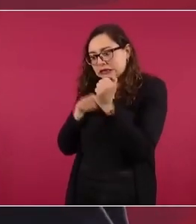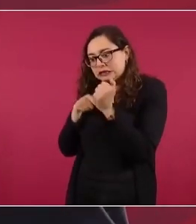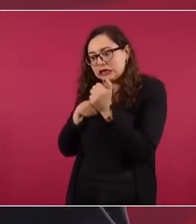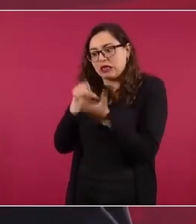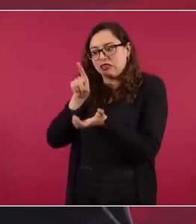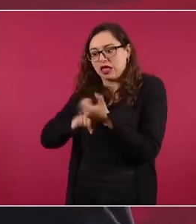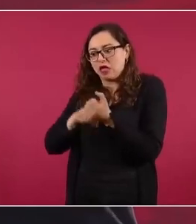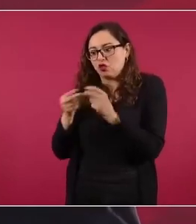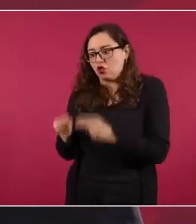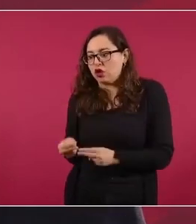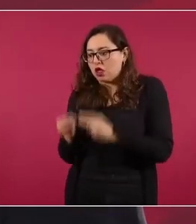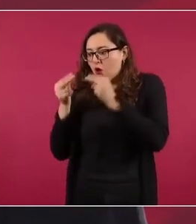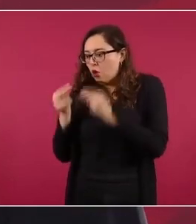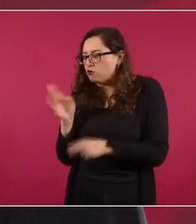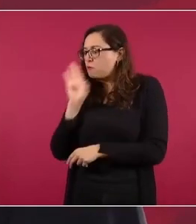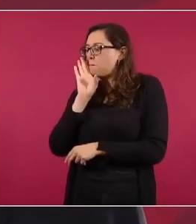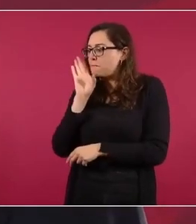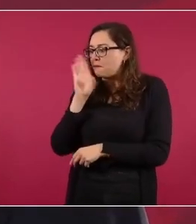negocios,